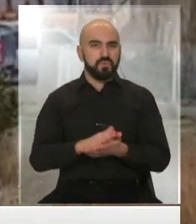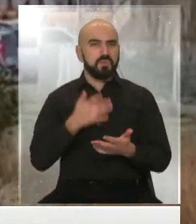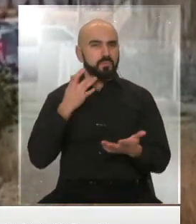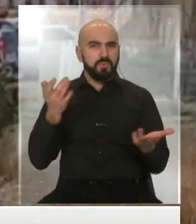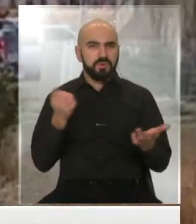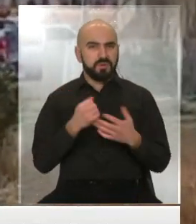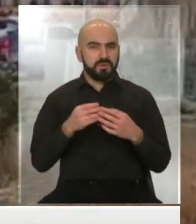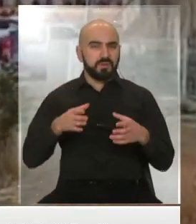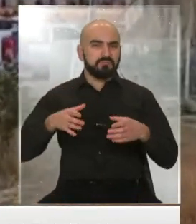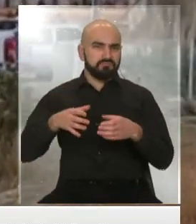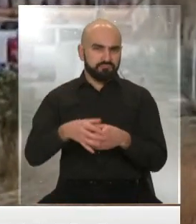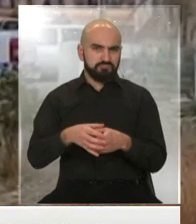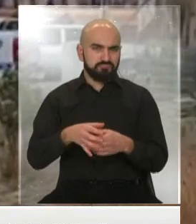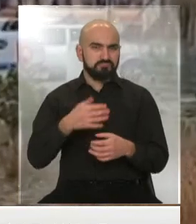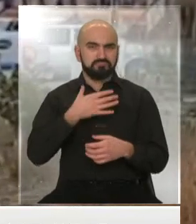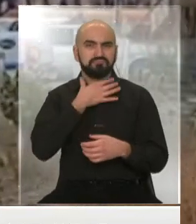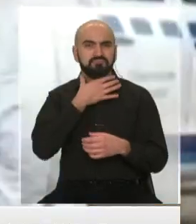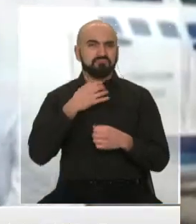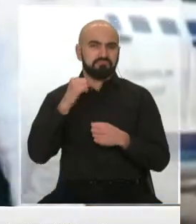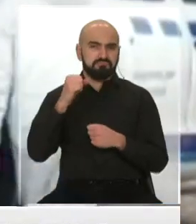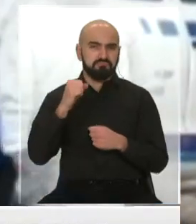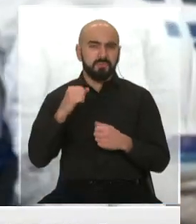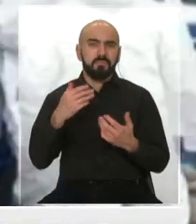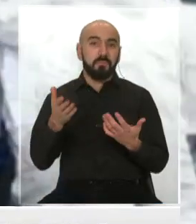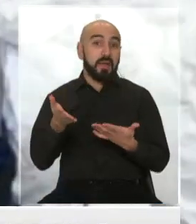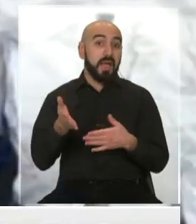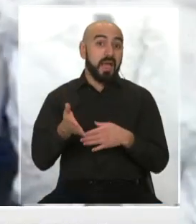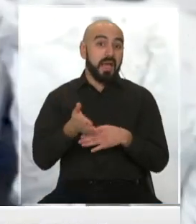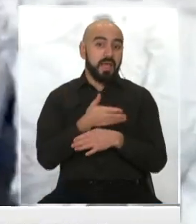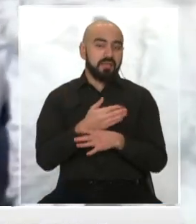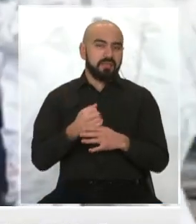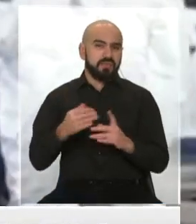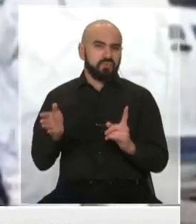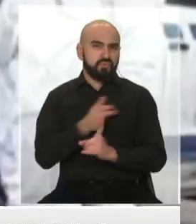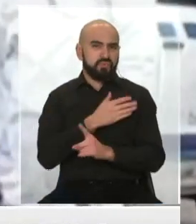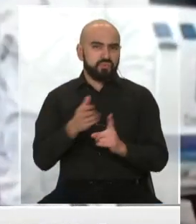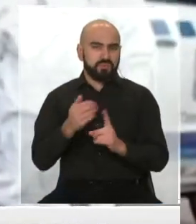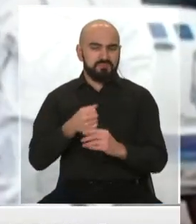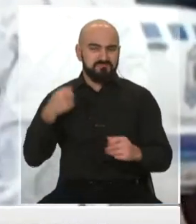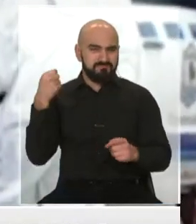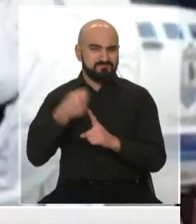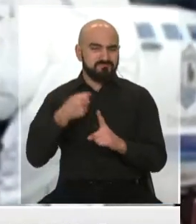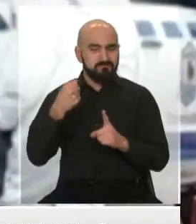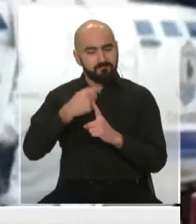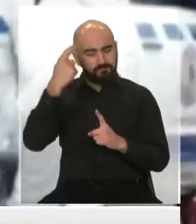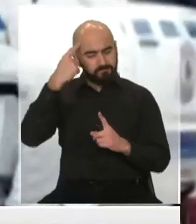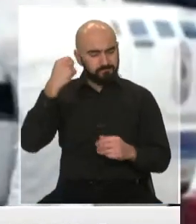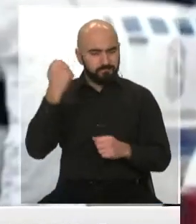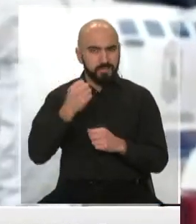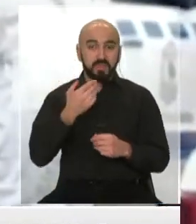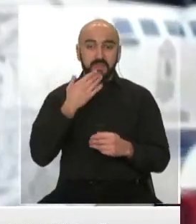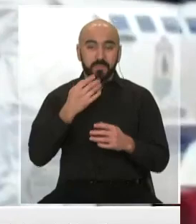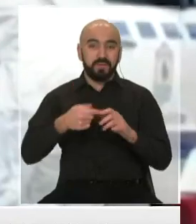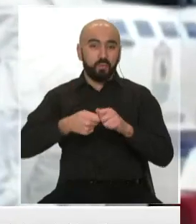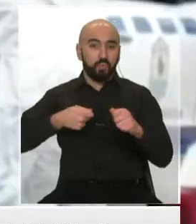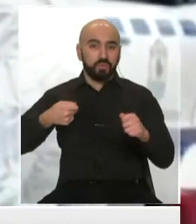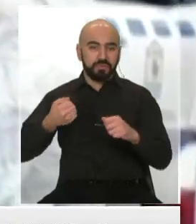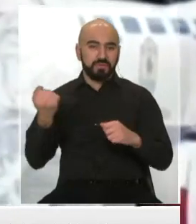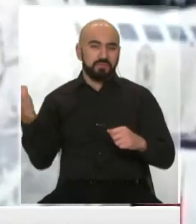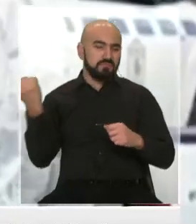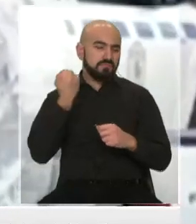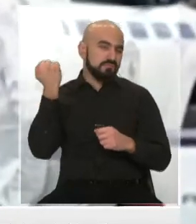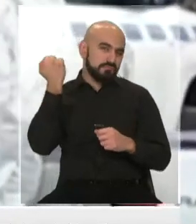mecánica. Antes de matarlo, lo habrían torturado, golpeado en el cráneo, lo apuñalaron varias veces en el cuello